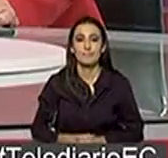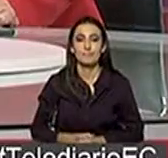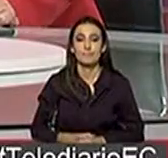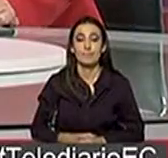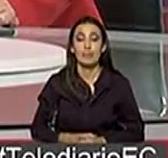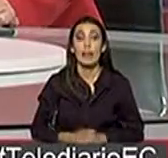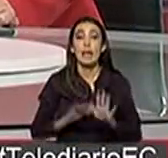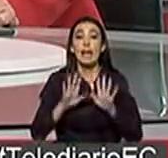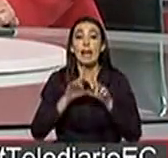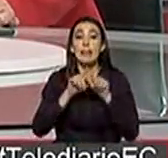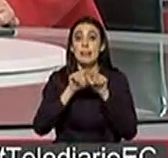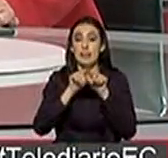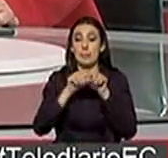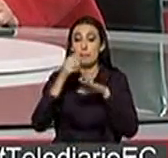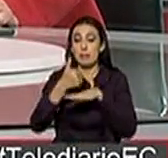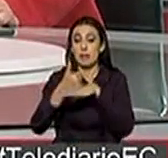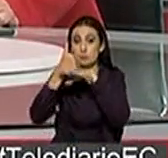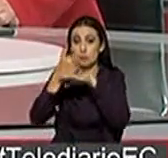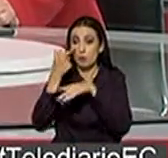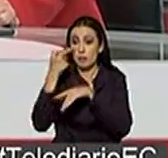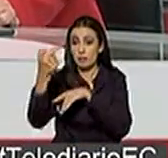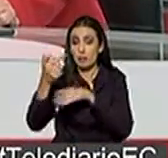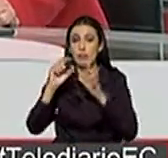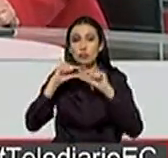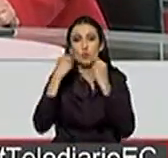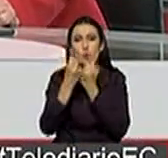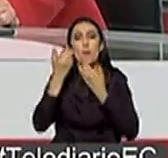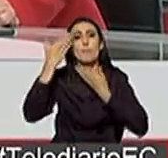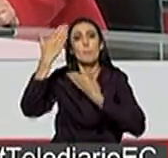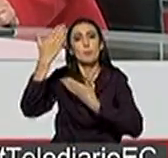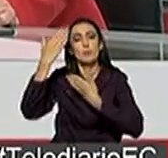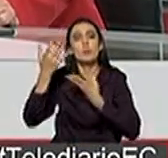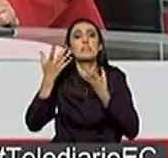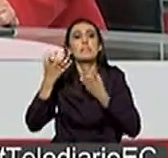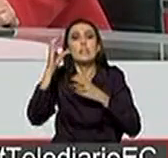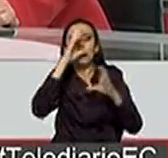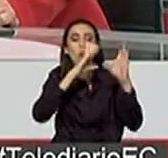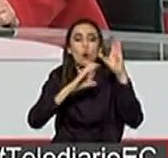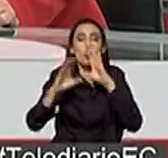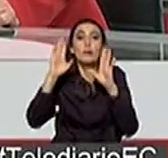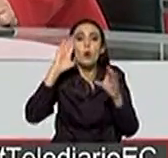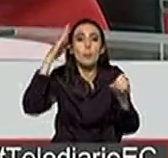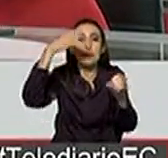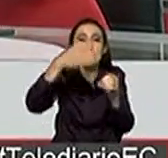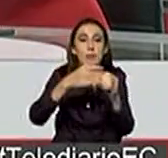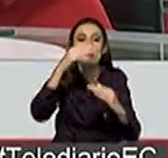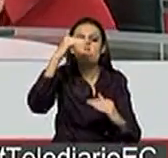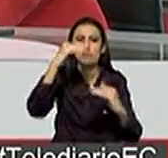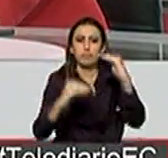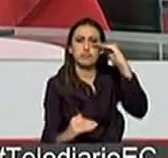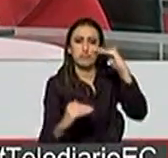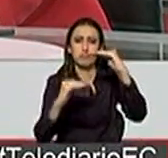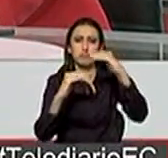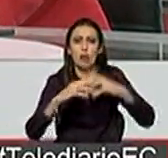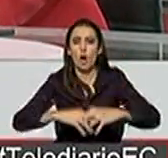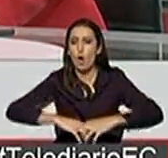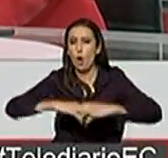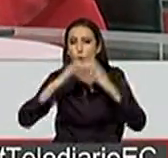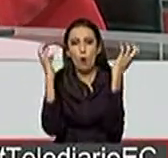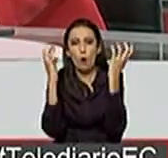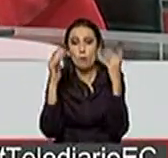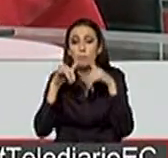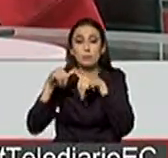según las autoridades ecuatorianas grupos políticos buscaron la desestabilización del gobierno durante las protestas sociales